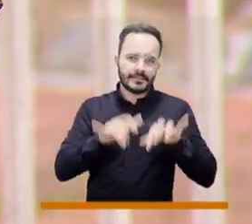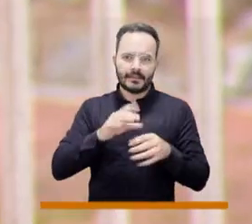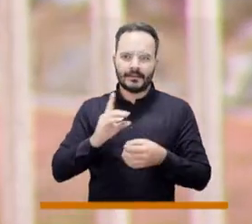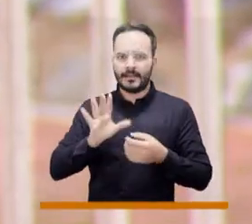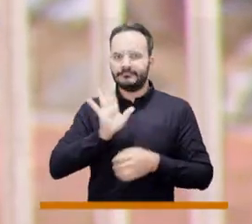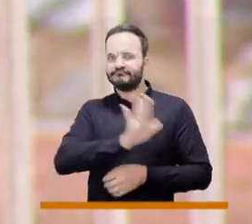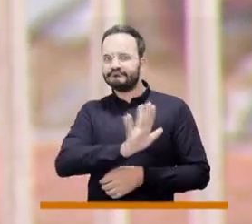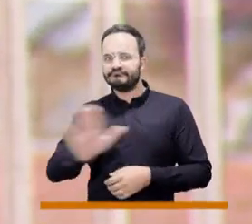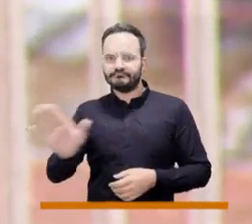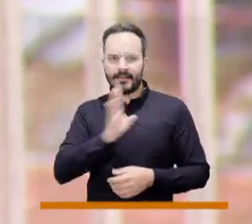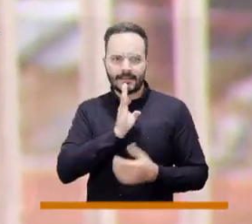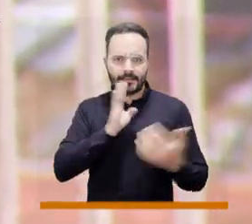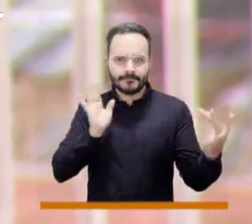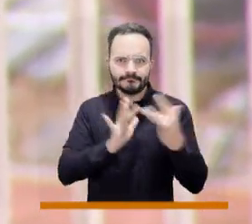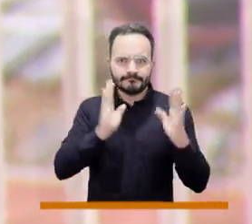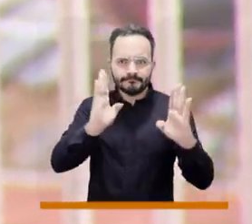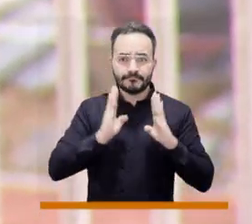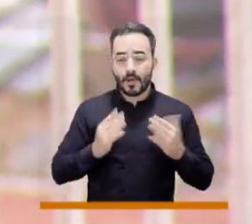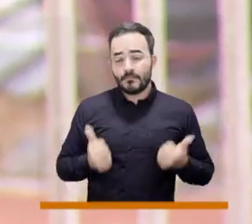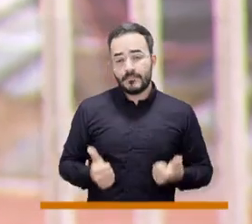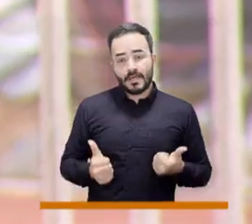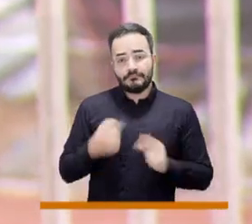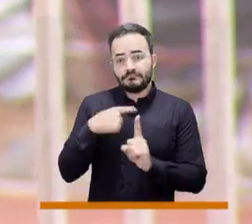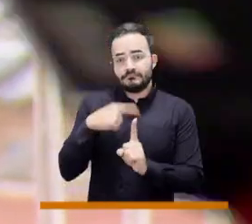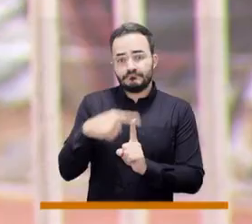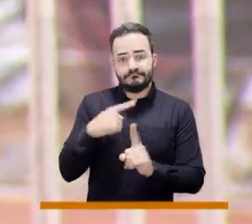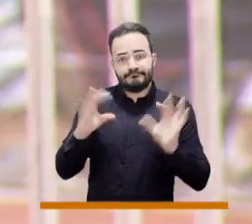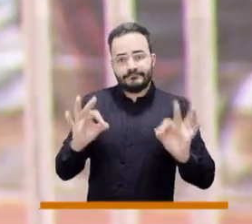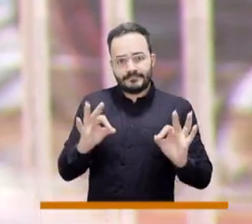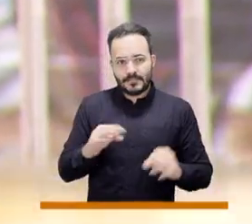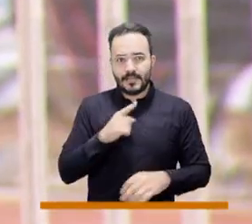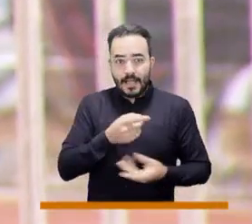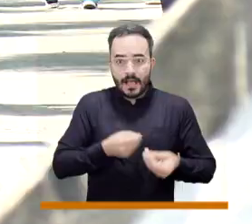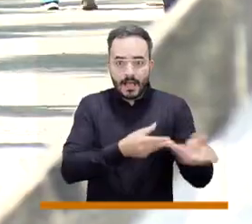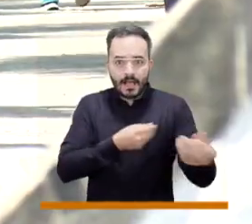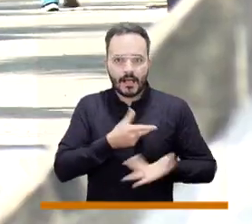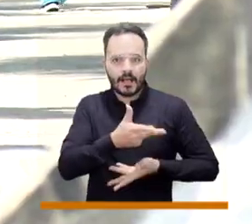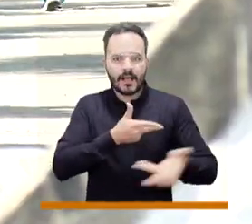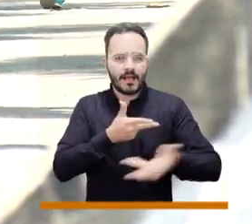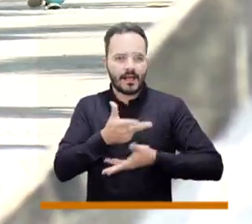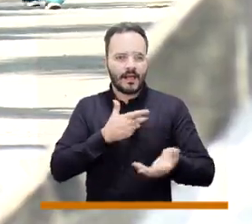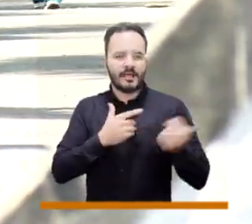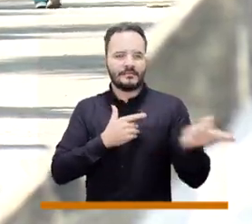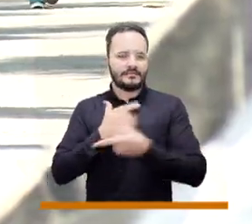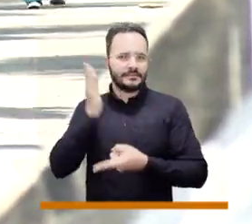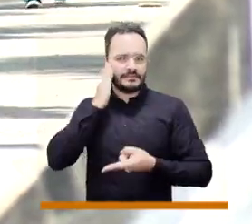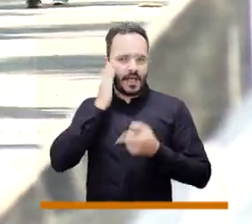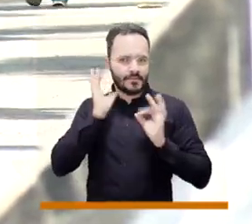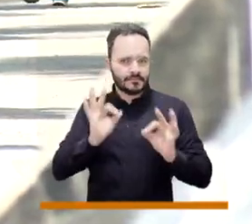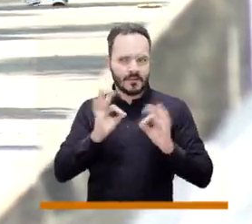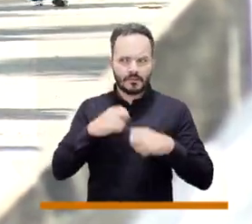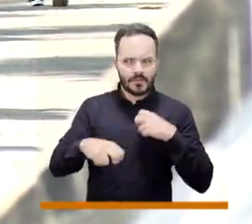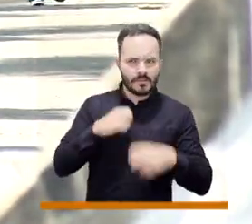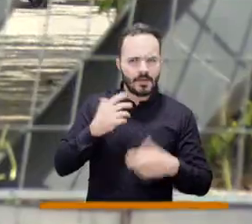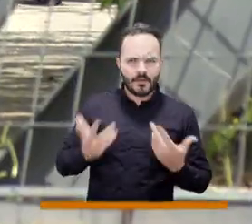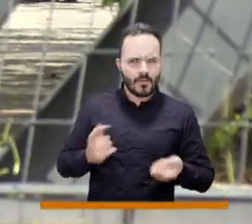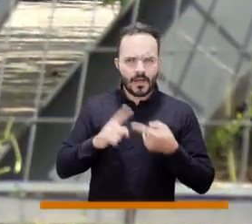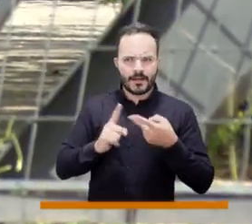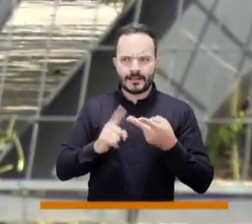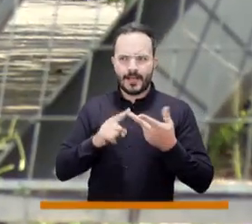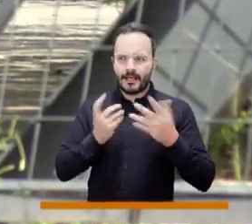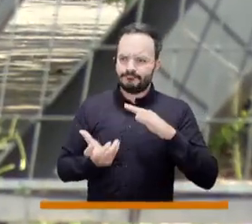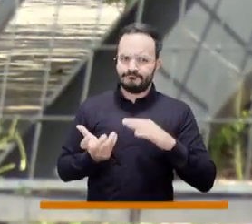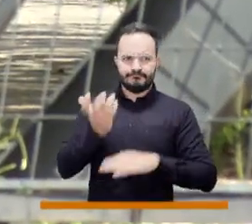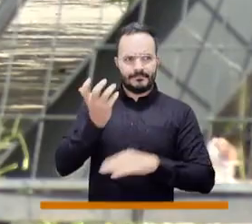las diferentes secretarías del distrito. Esto es positivo pues porque se sienta un precedente, se visibilizan